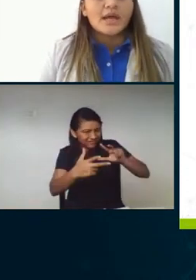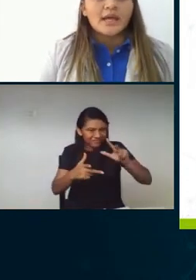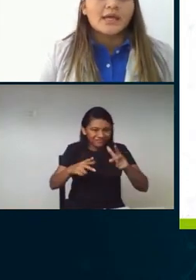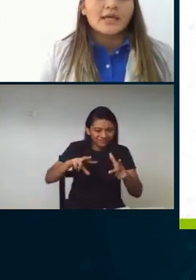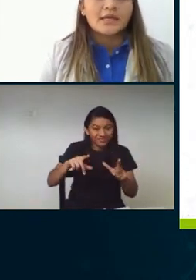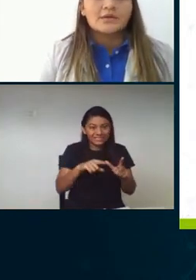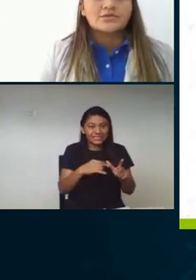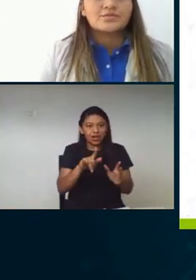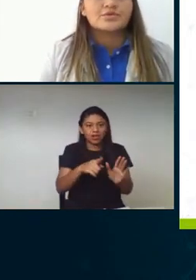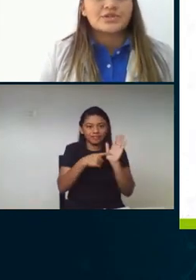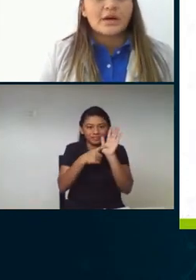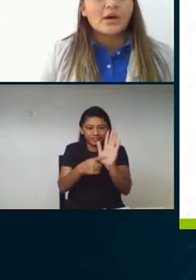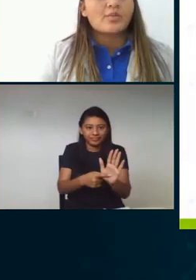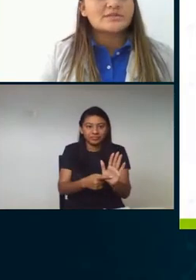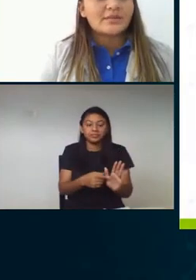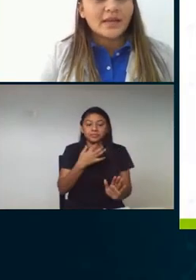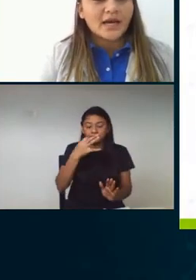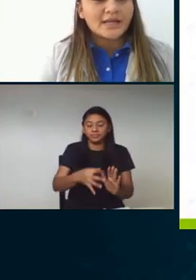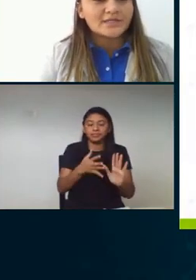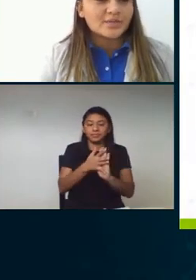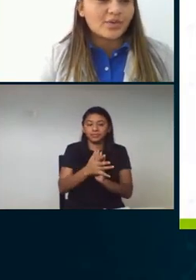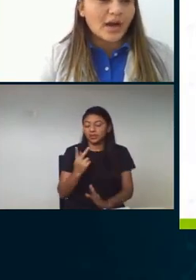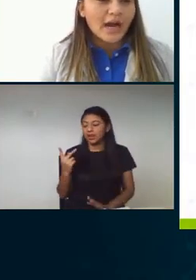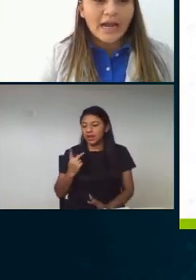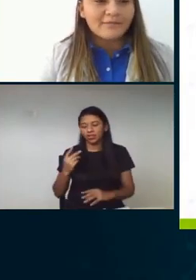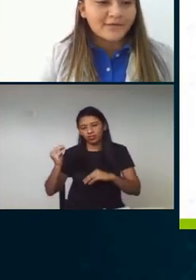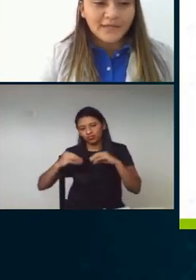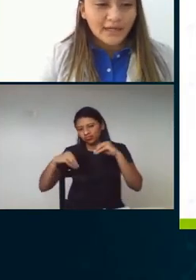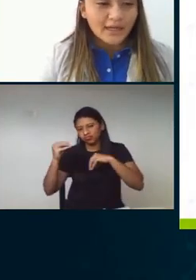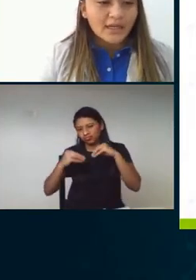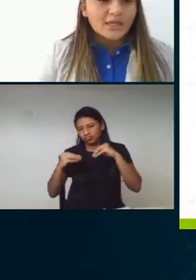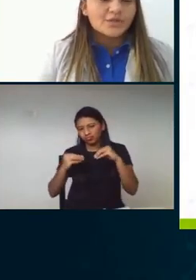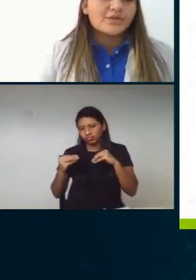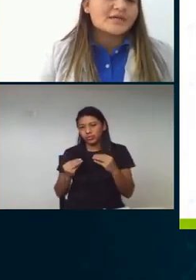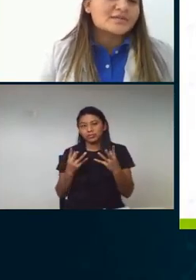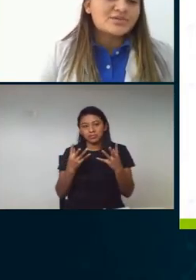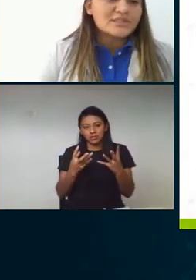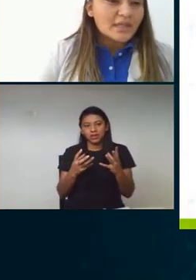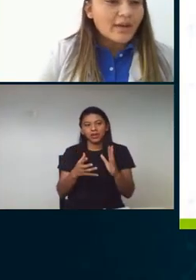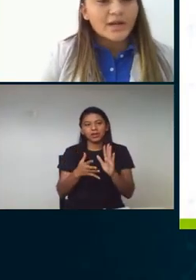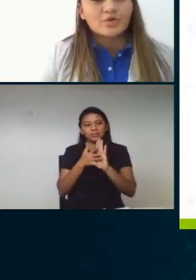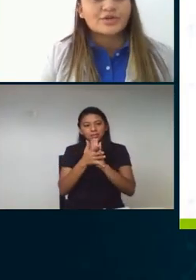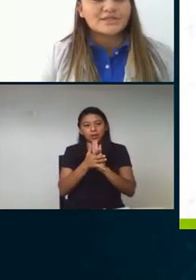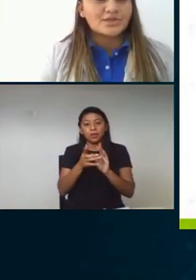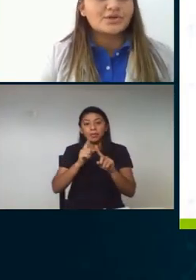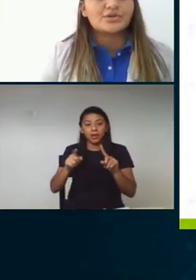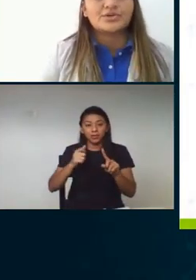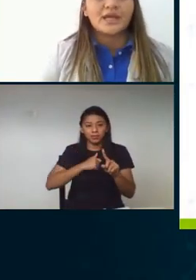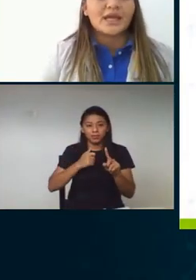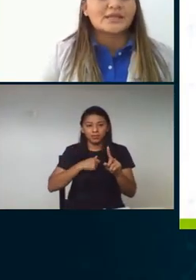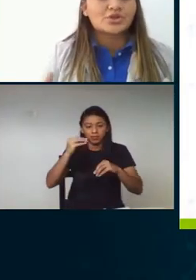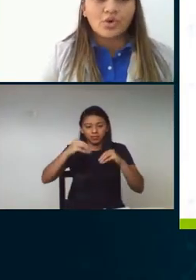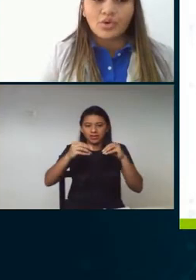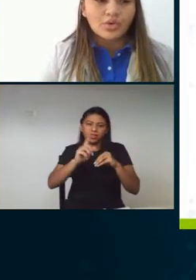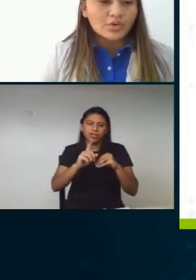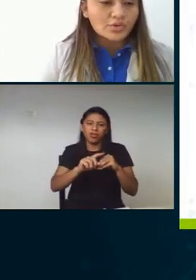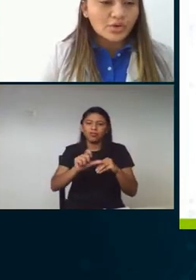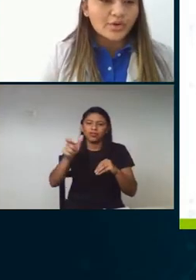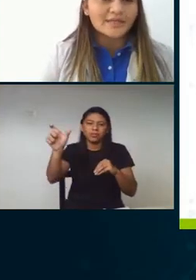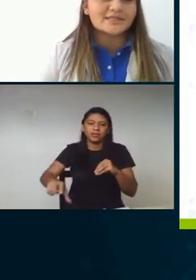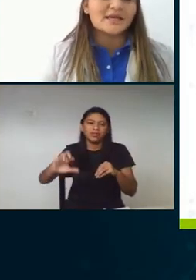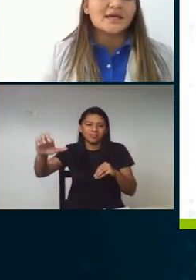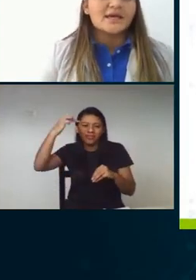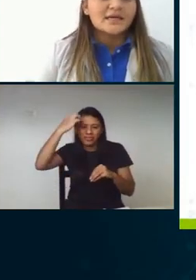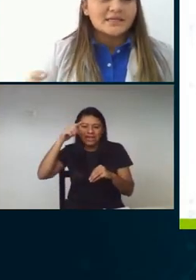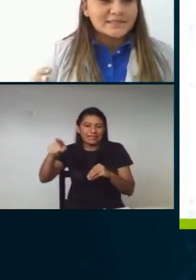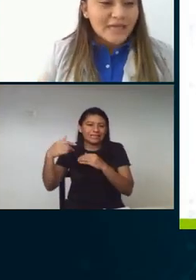externo, nos mostraba cómo es el mecanismo al final, donde hace un sistema de rotación, donde todo